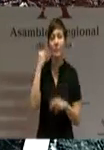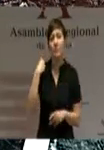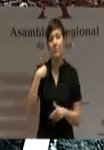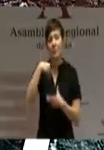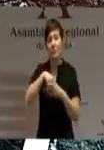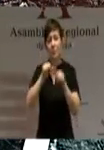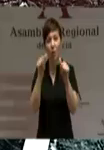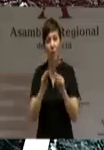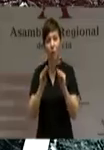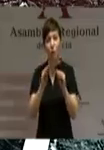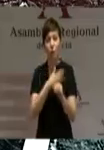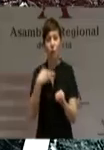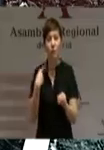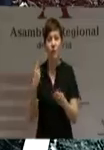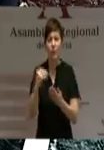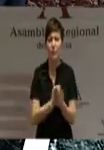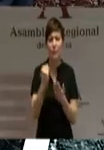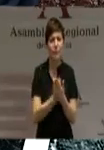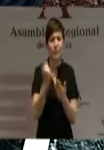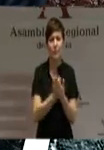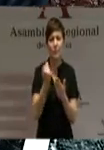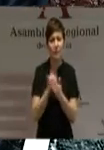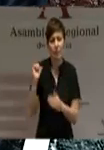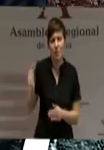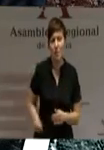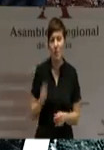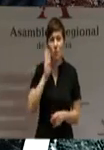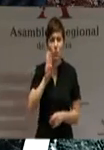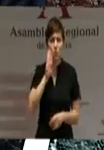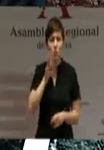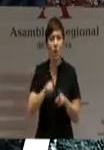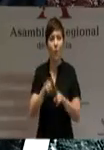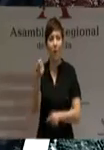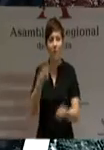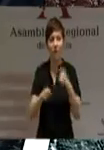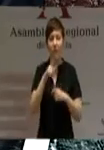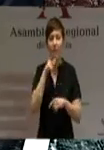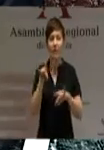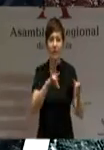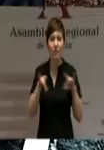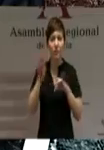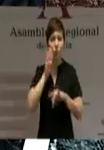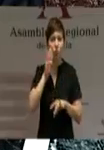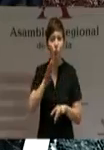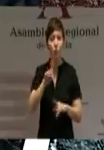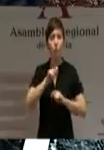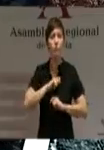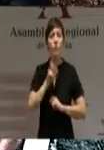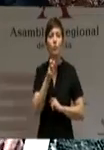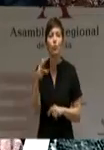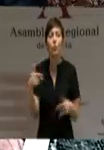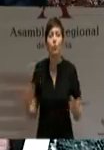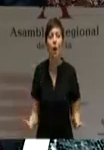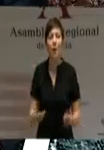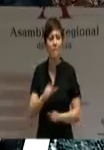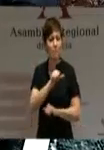enriquecimiento frenético y especulativo que nos vendió la tierra de promisión y nos ha dejado paro, pobreza,